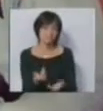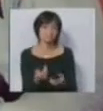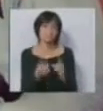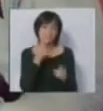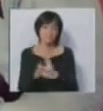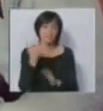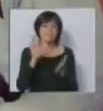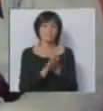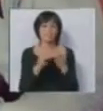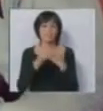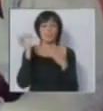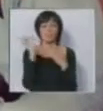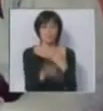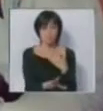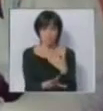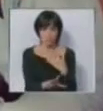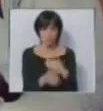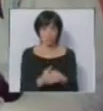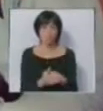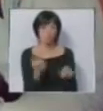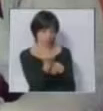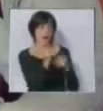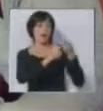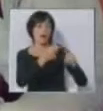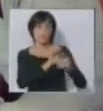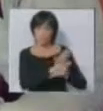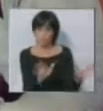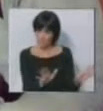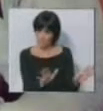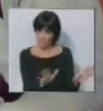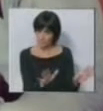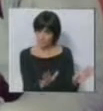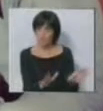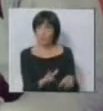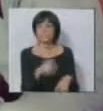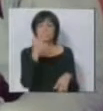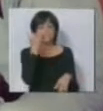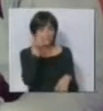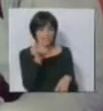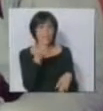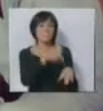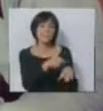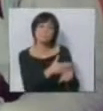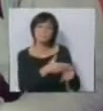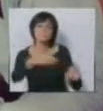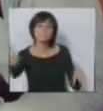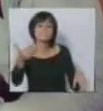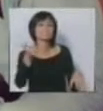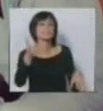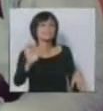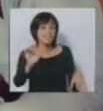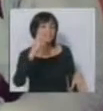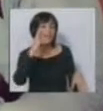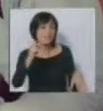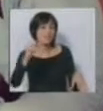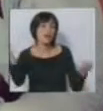divorcio, es que a partir de ese acuerdo se sienta un precedente para los 60 días que hay que esperar para